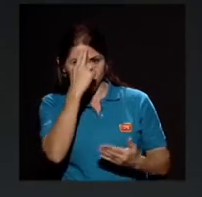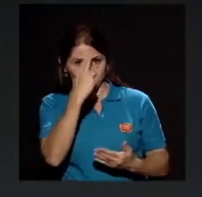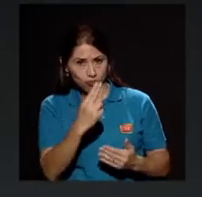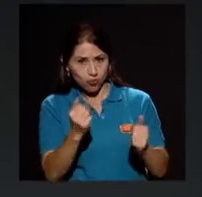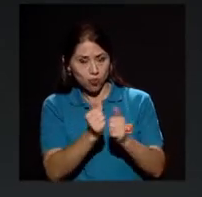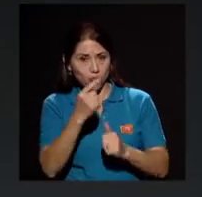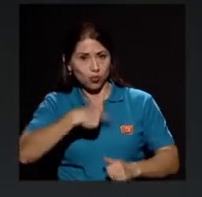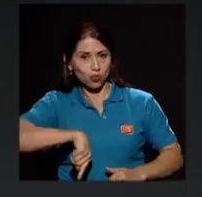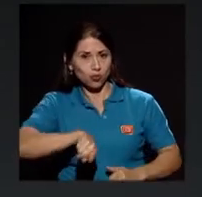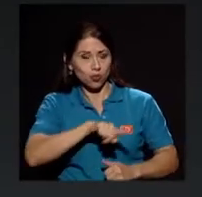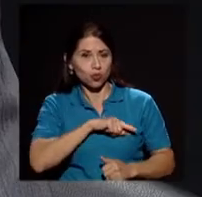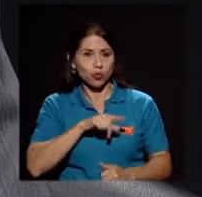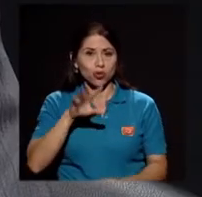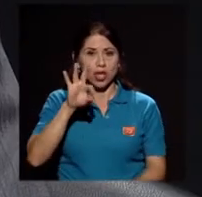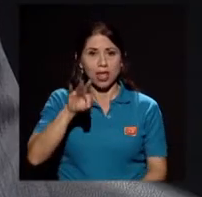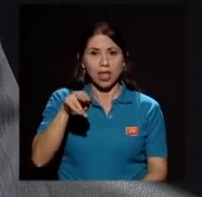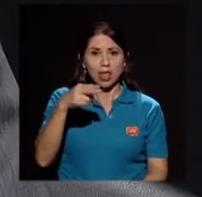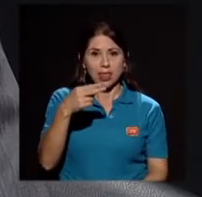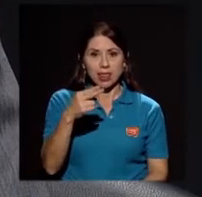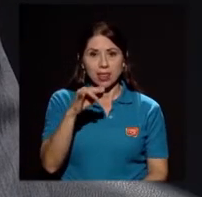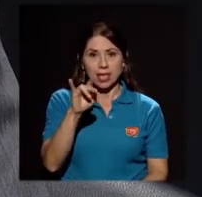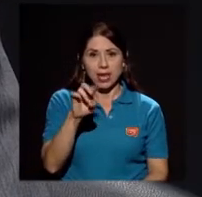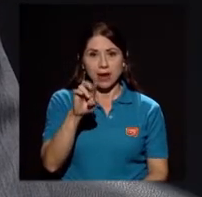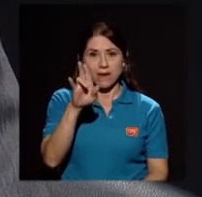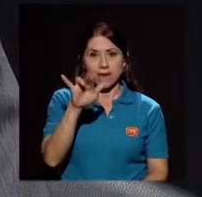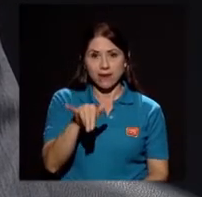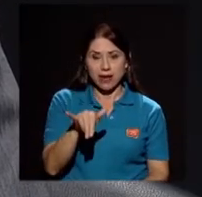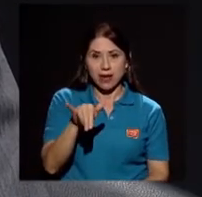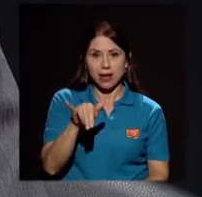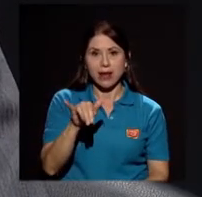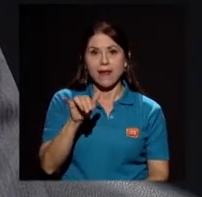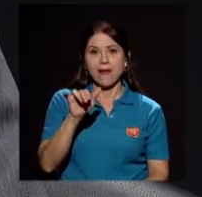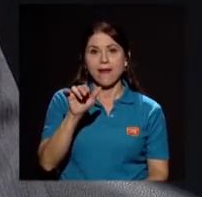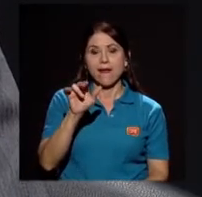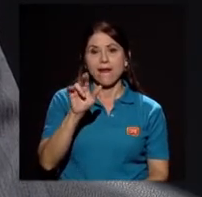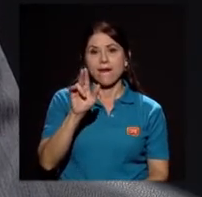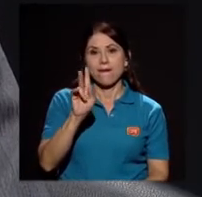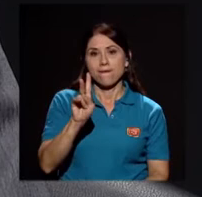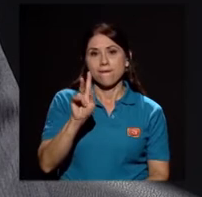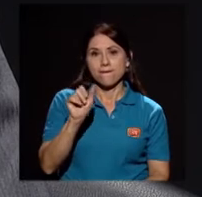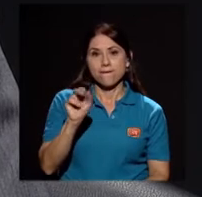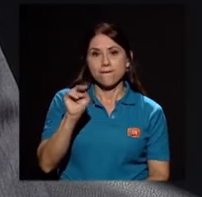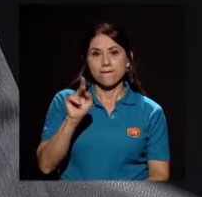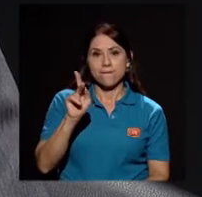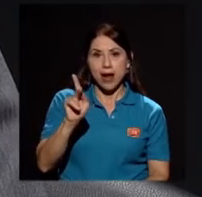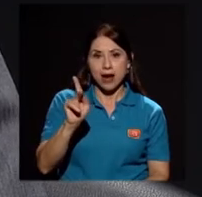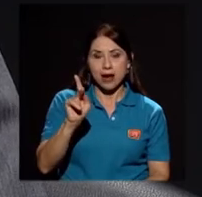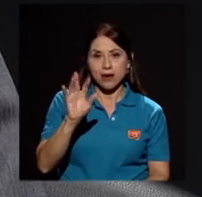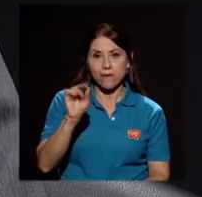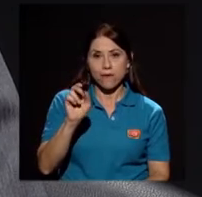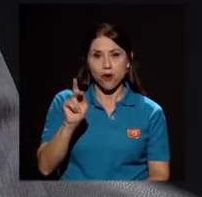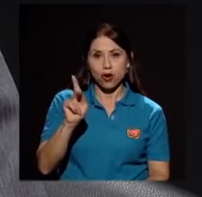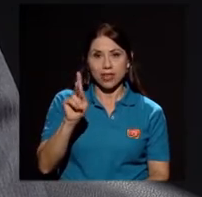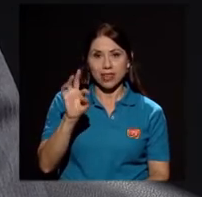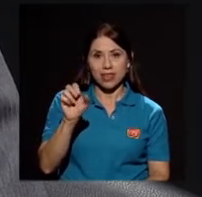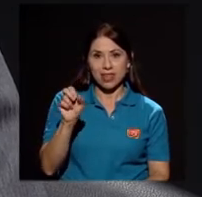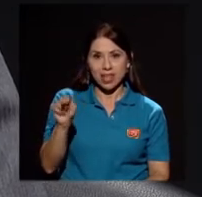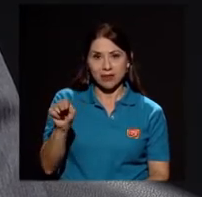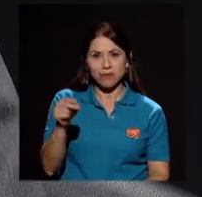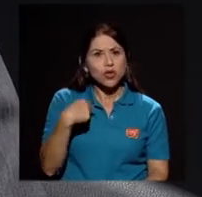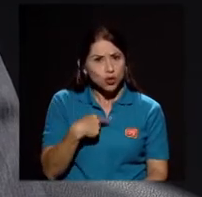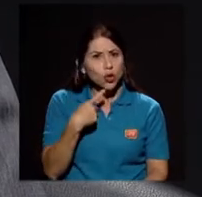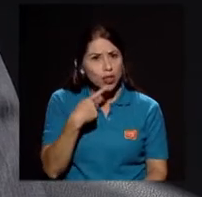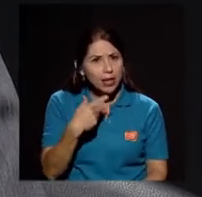a thierry van hoff lo pronuncia mal pero pero es un apellido